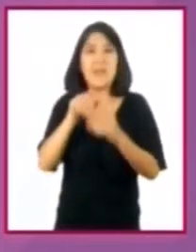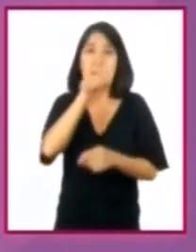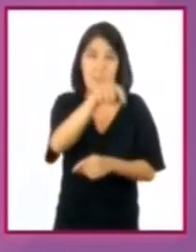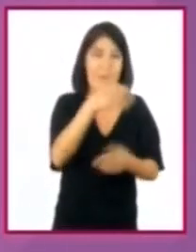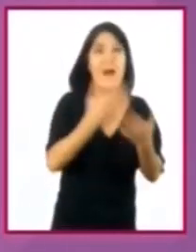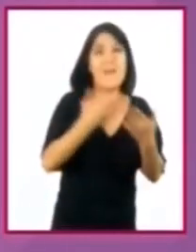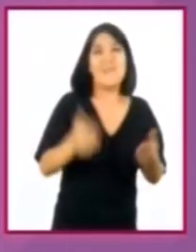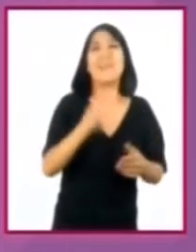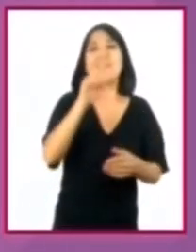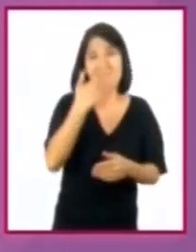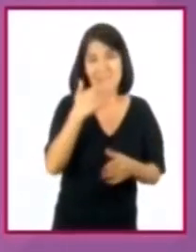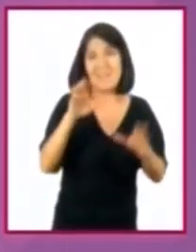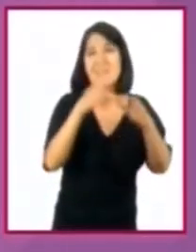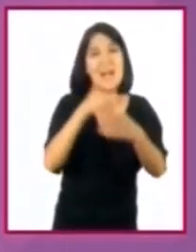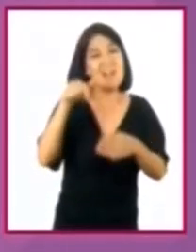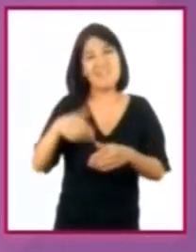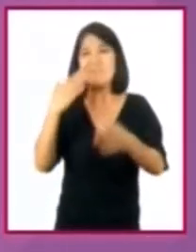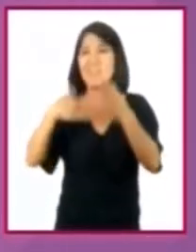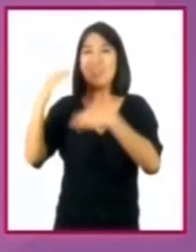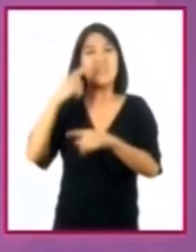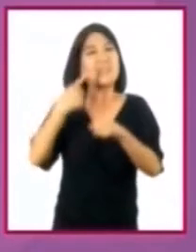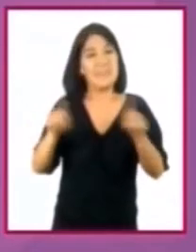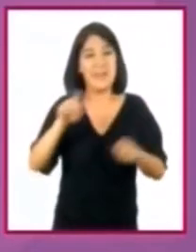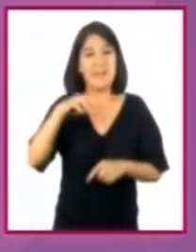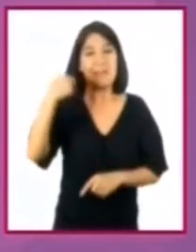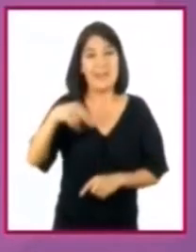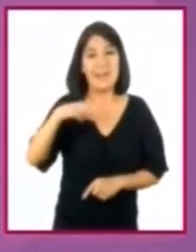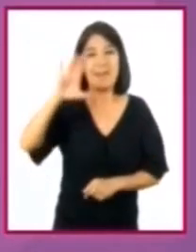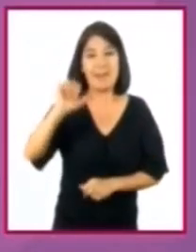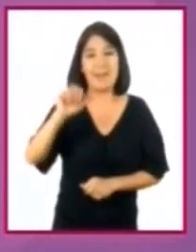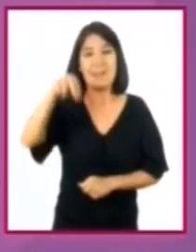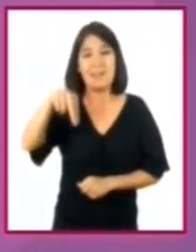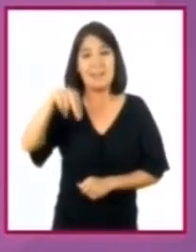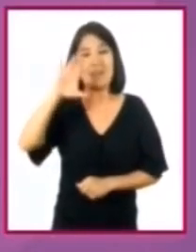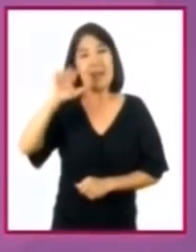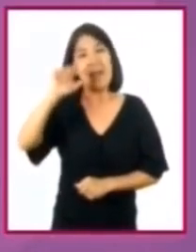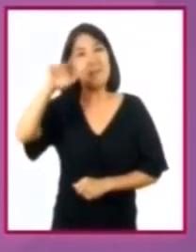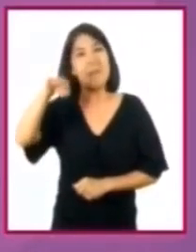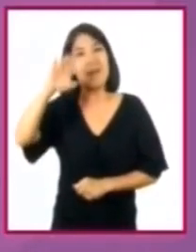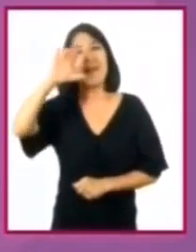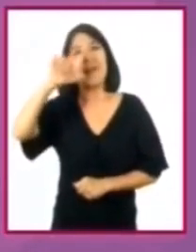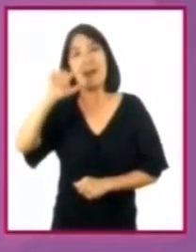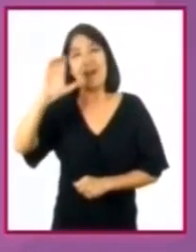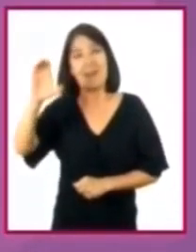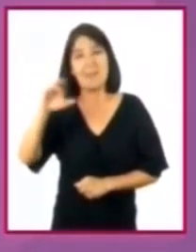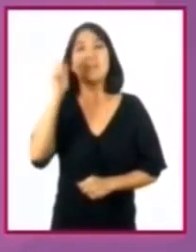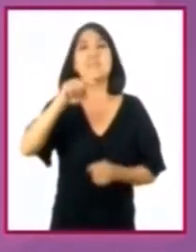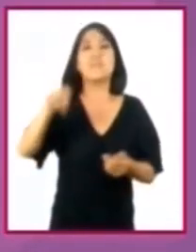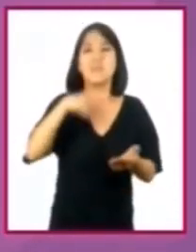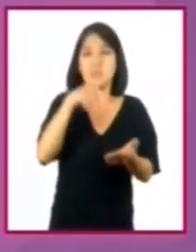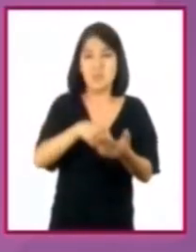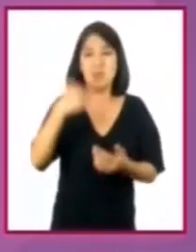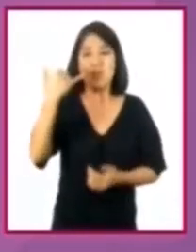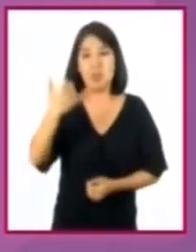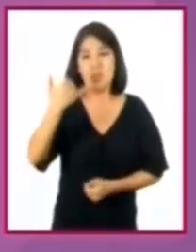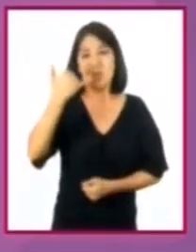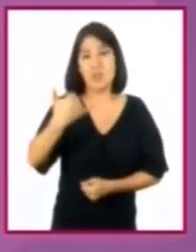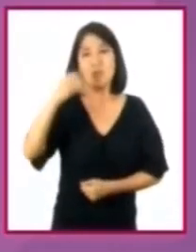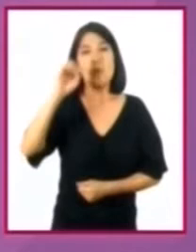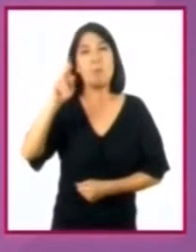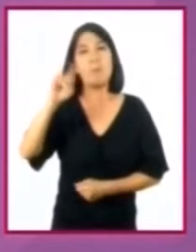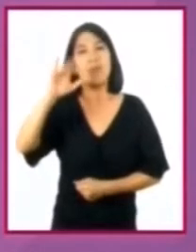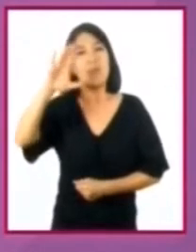ustedes ahora. Vivíamos en nuestro Calmecac, nuestra casa de linaje, la casa de los nobles del barrio de Yopico. Ahí